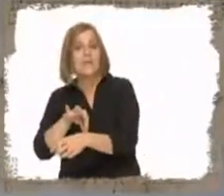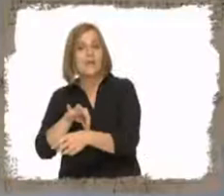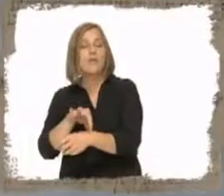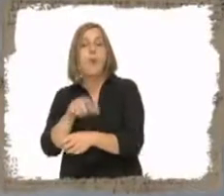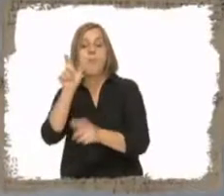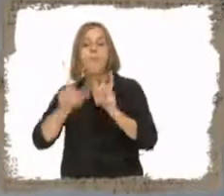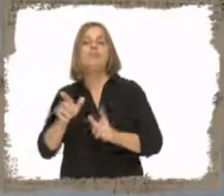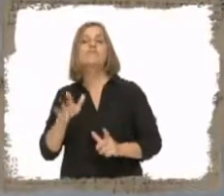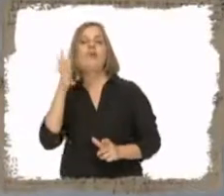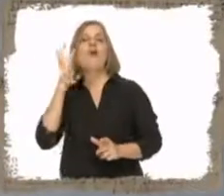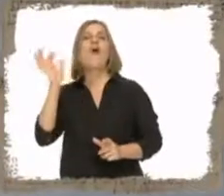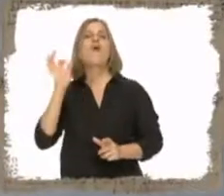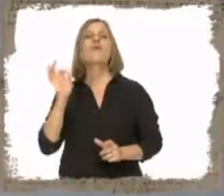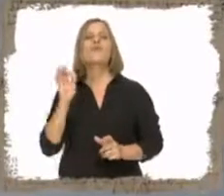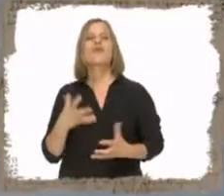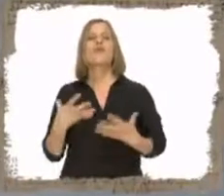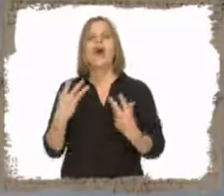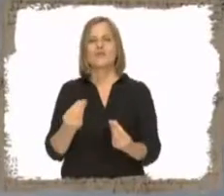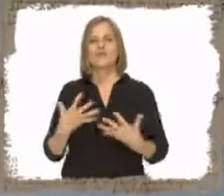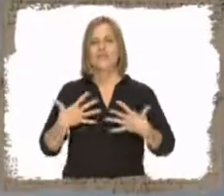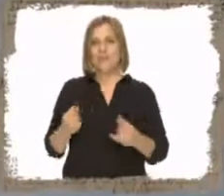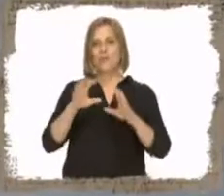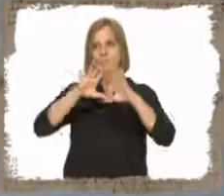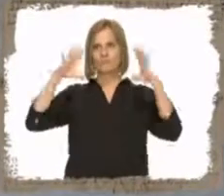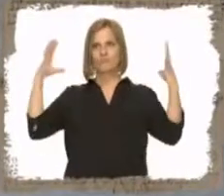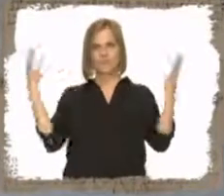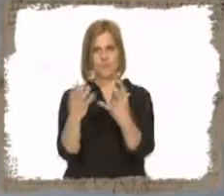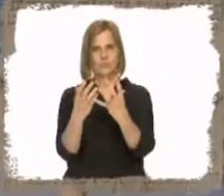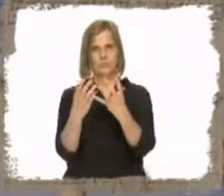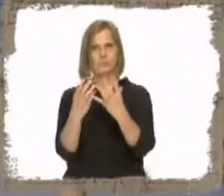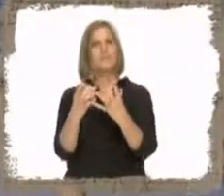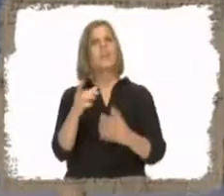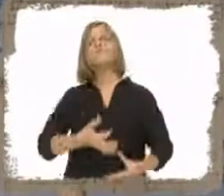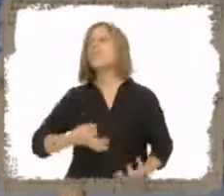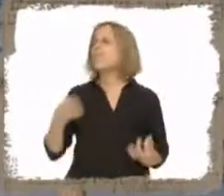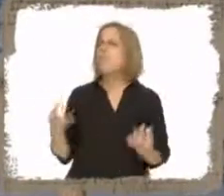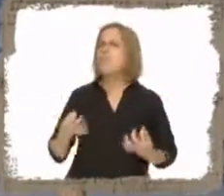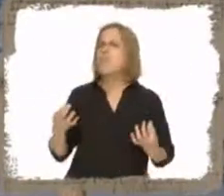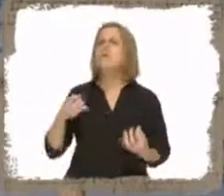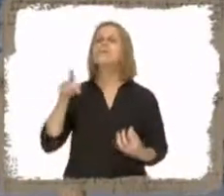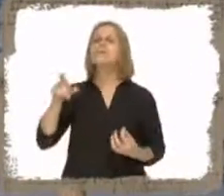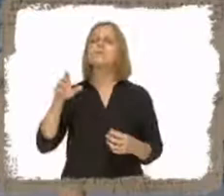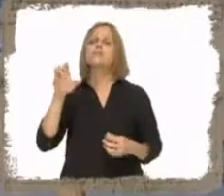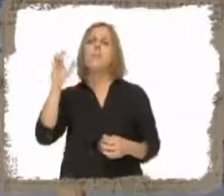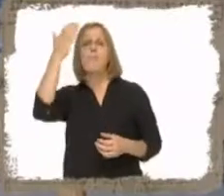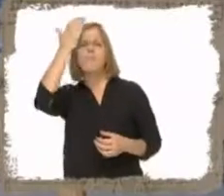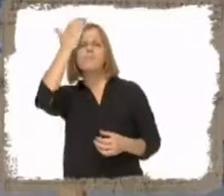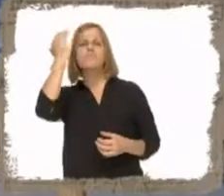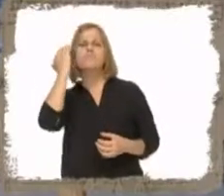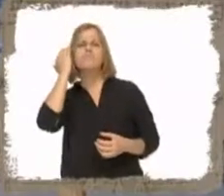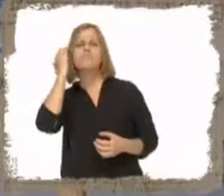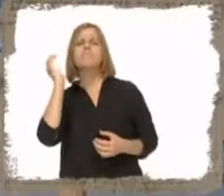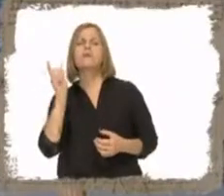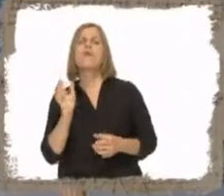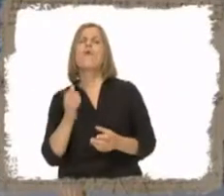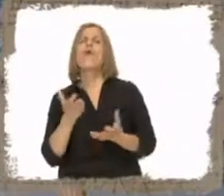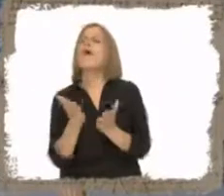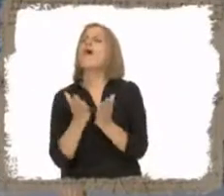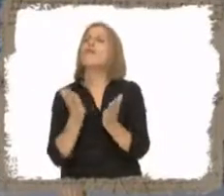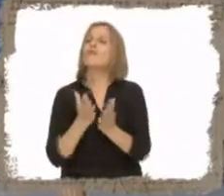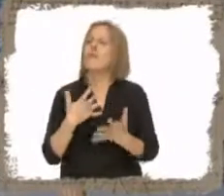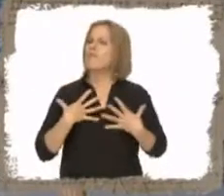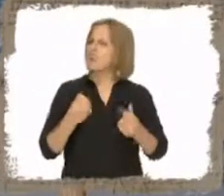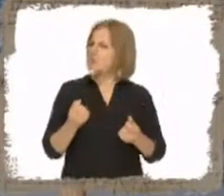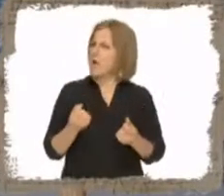de personas que opinan sobre la salud en el mundo. Está buenísimo eso, Camila, de que estés estudiando sobre la salud, porque es como tener